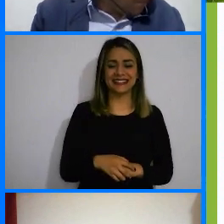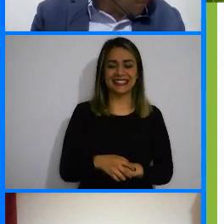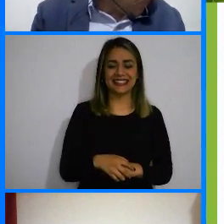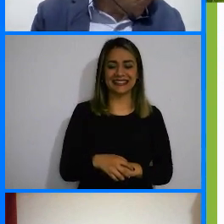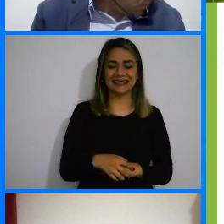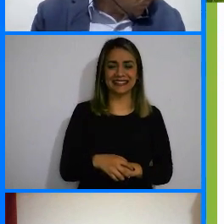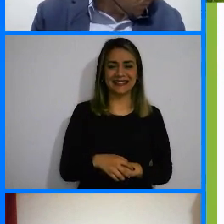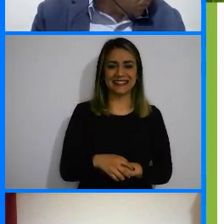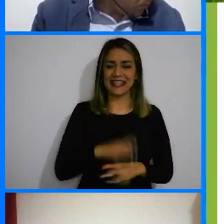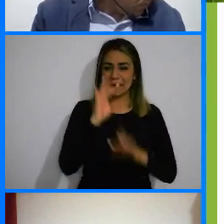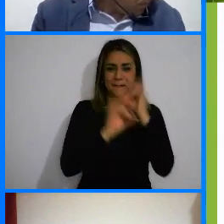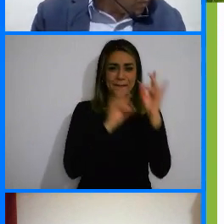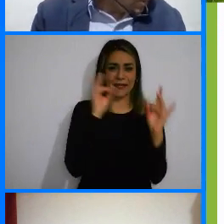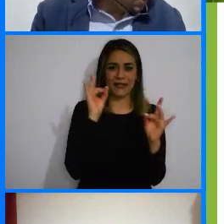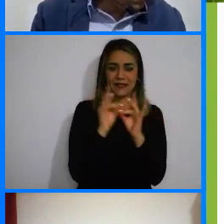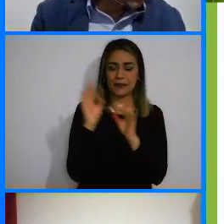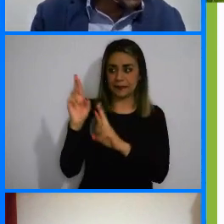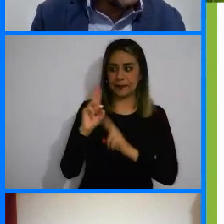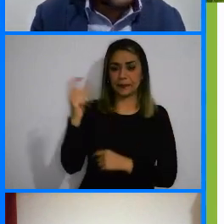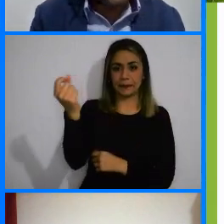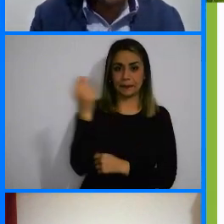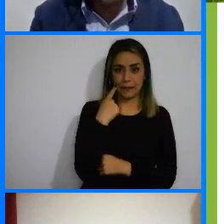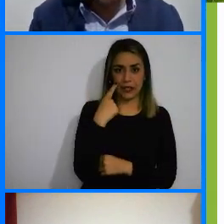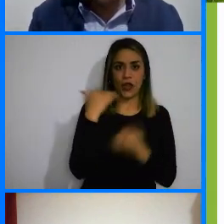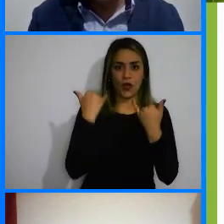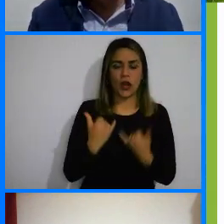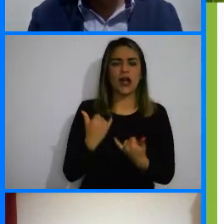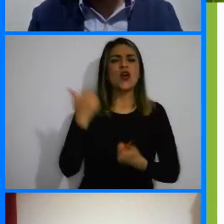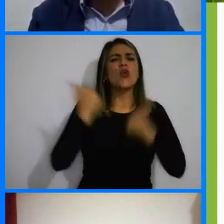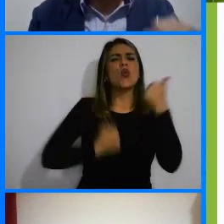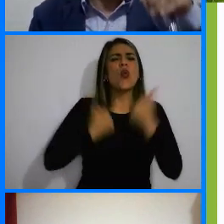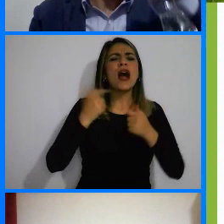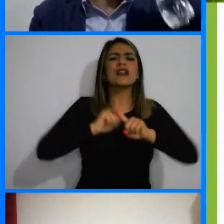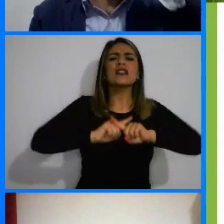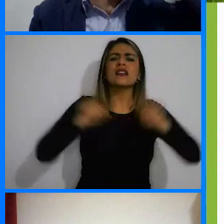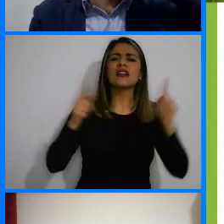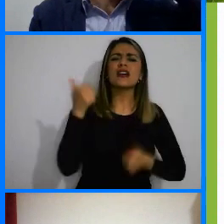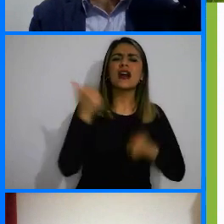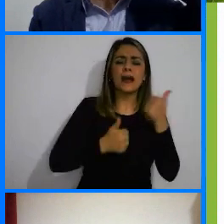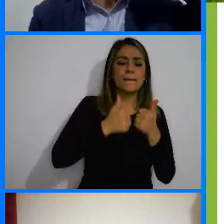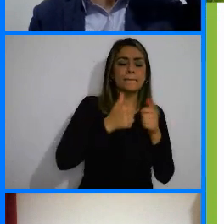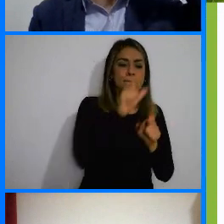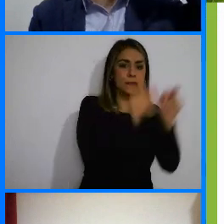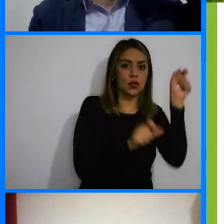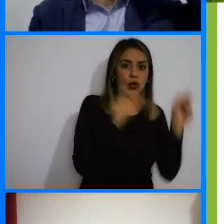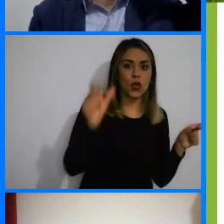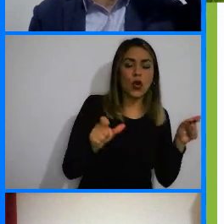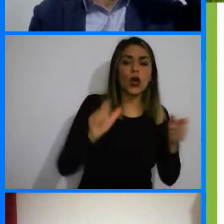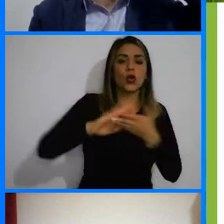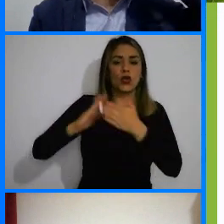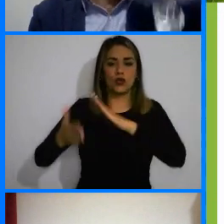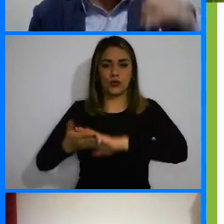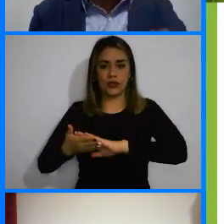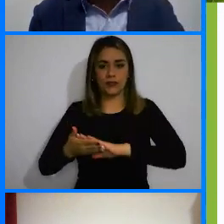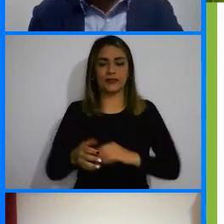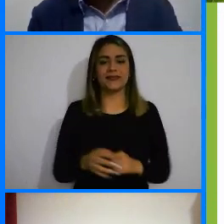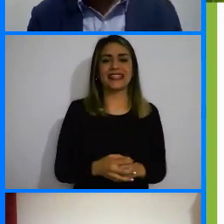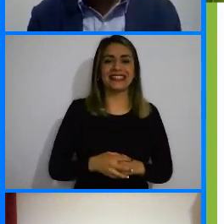Perfecto, profe. Y nos pregunta Brian Vargas, ¿cuál es la diferencia entre una población y una comunidad?